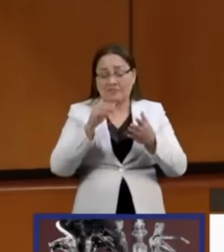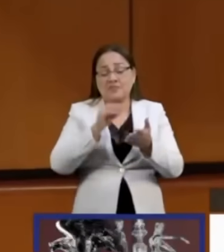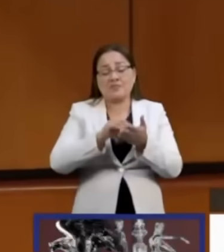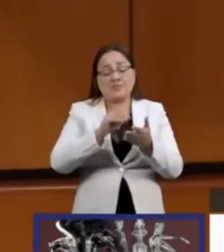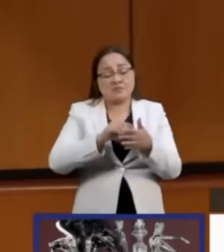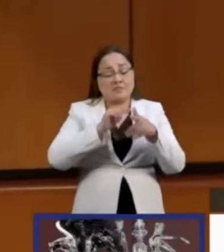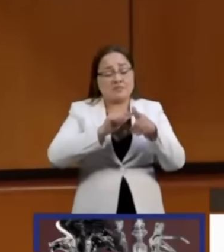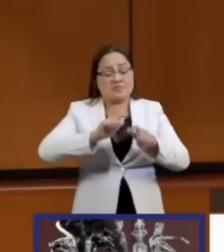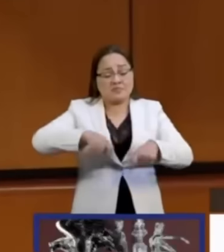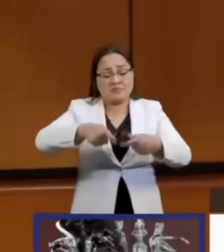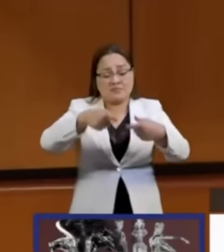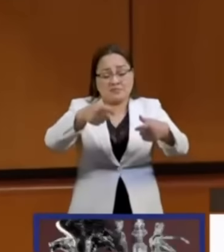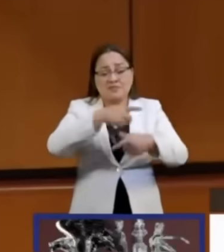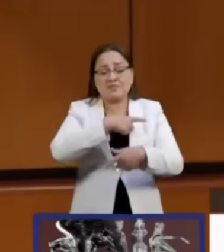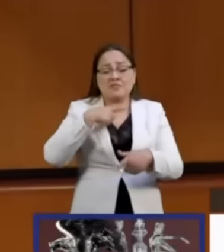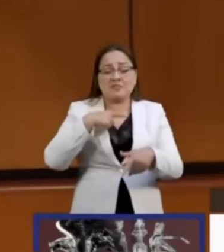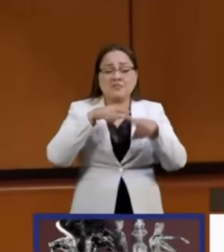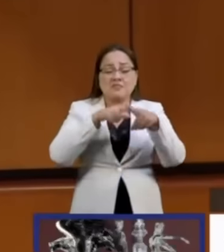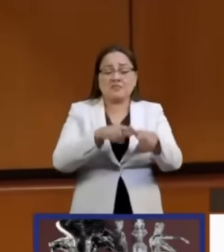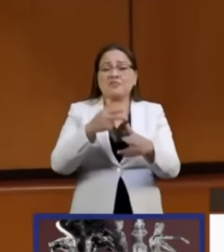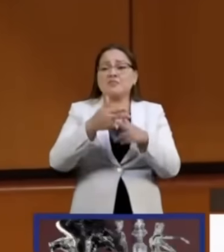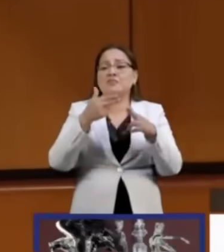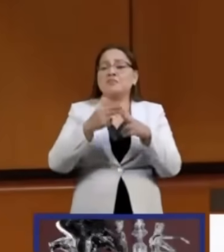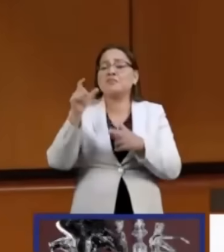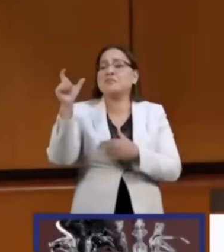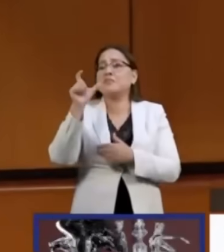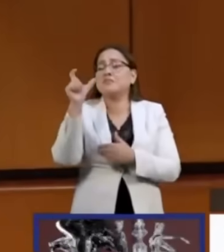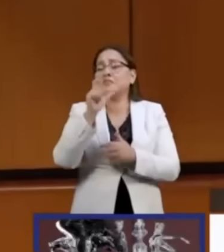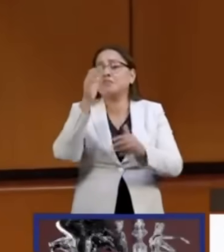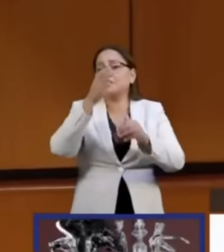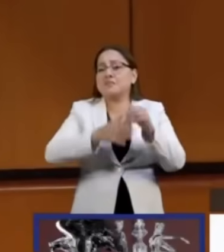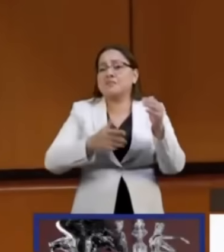y supuestamente se podrá pagar hasta